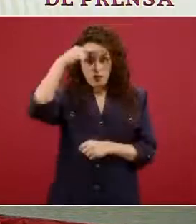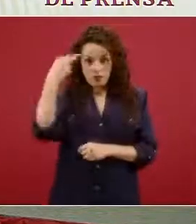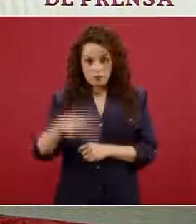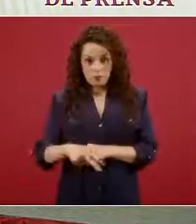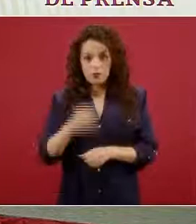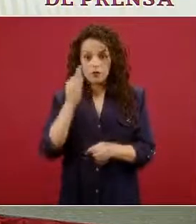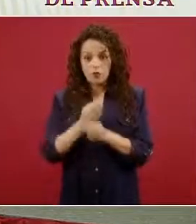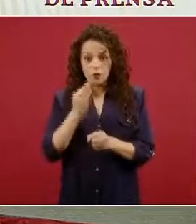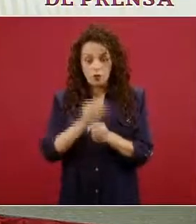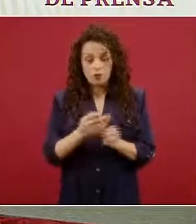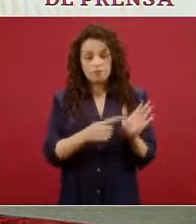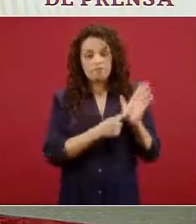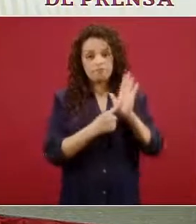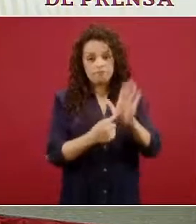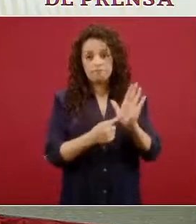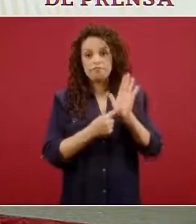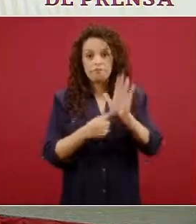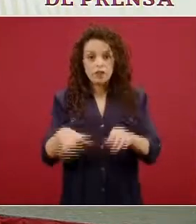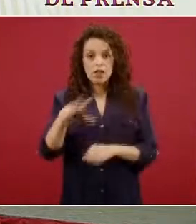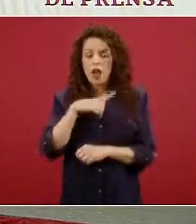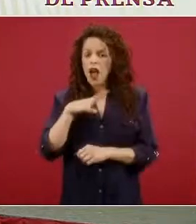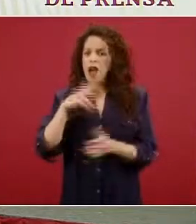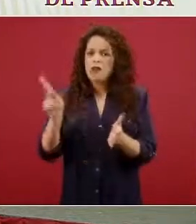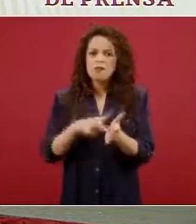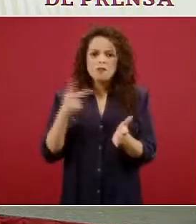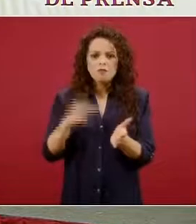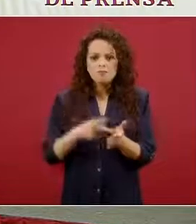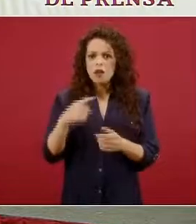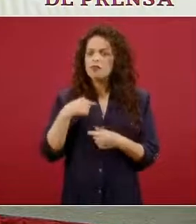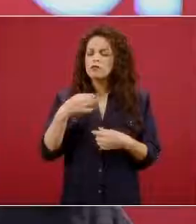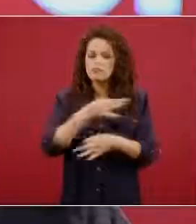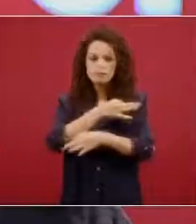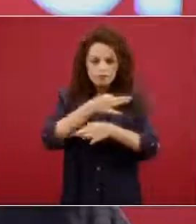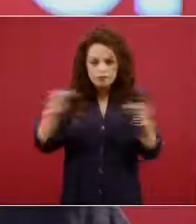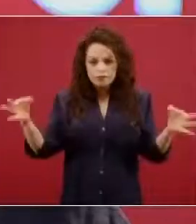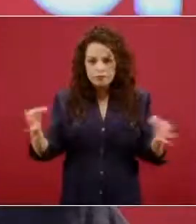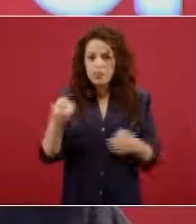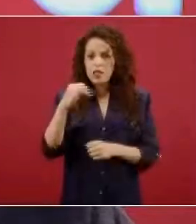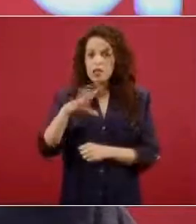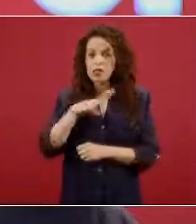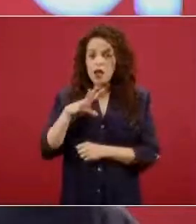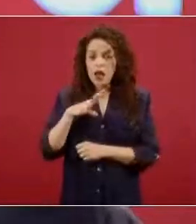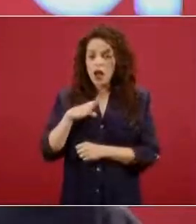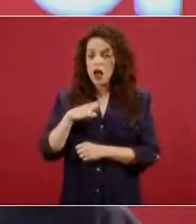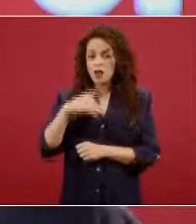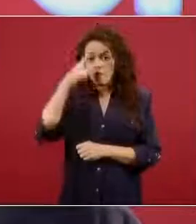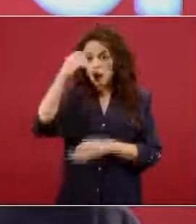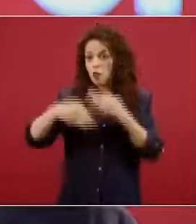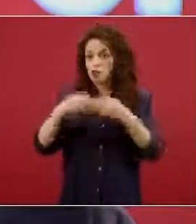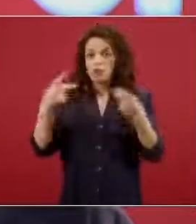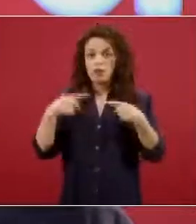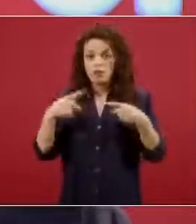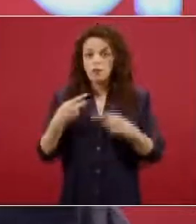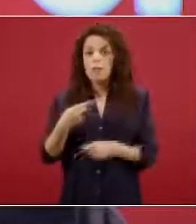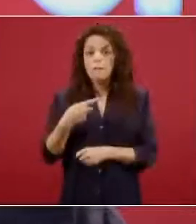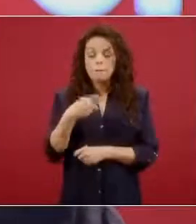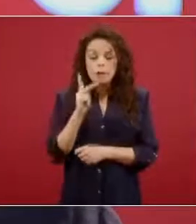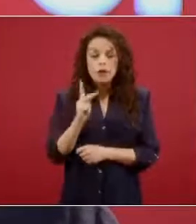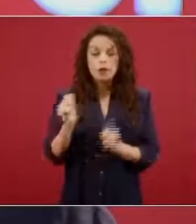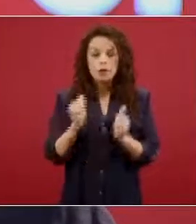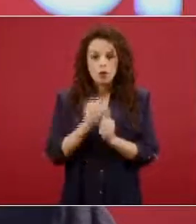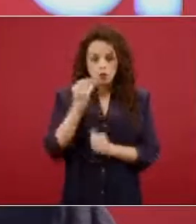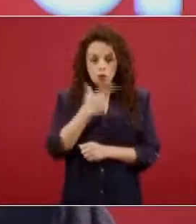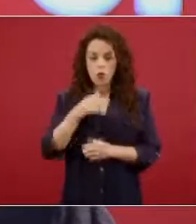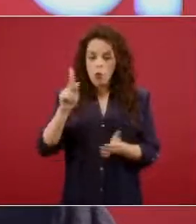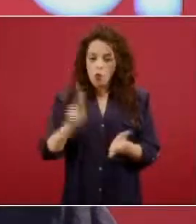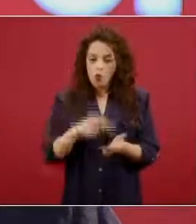la hemos mostrado múltiples veces, ha estado sujeta al escrutinio público en todo momento, pero con mucho gusto lo